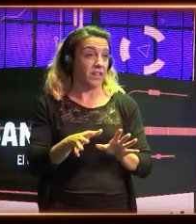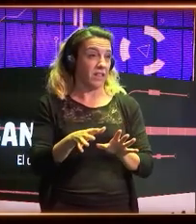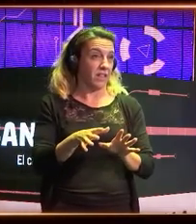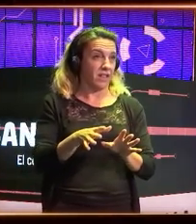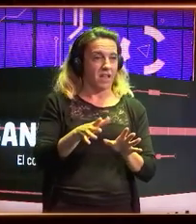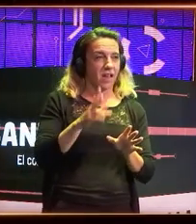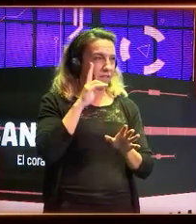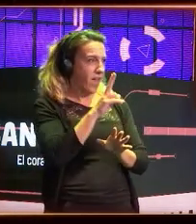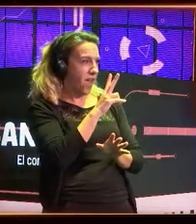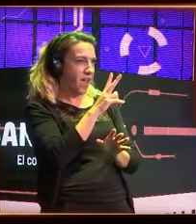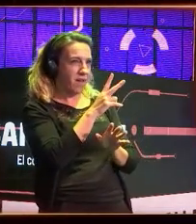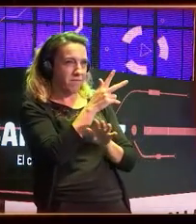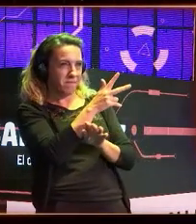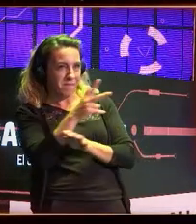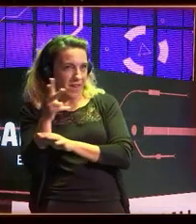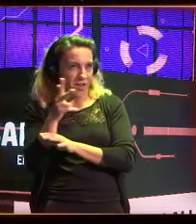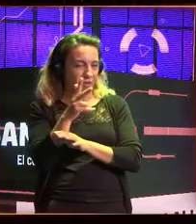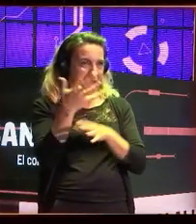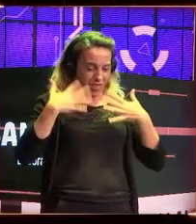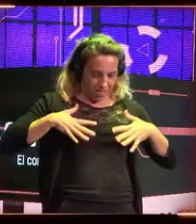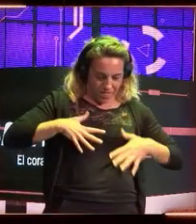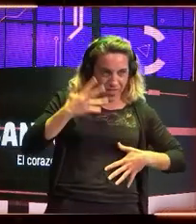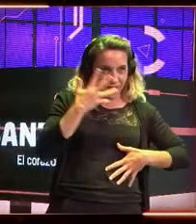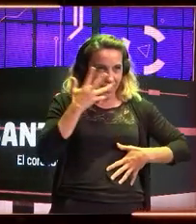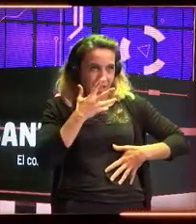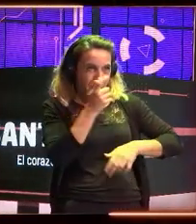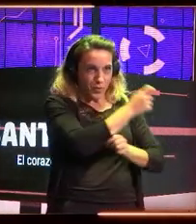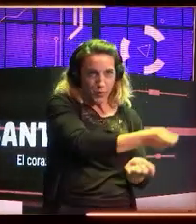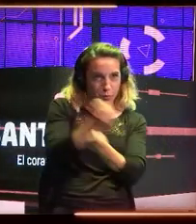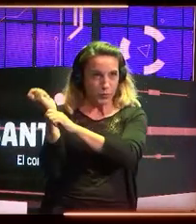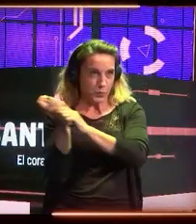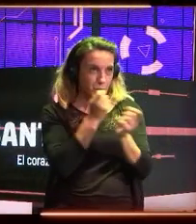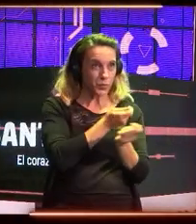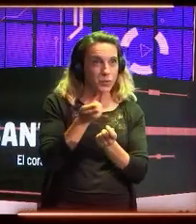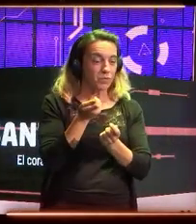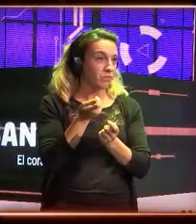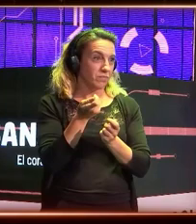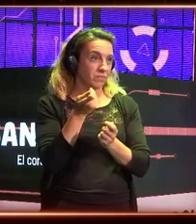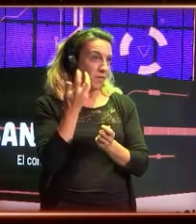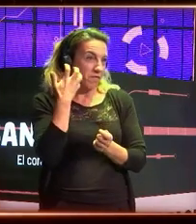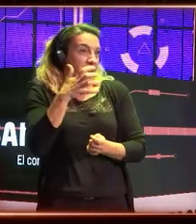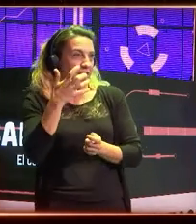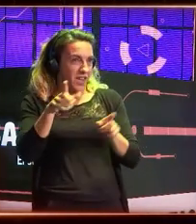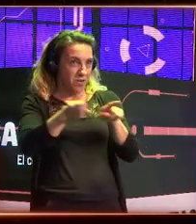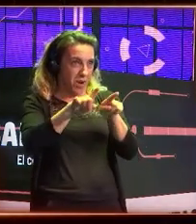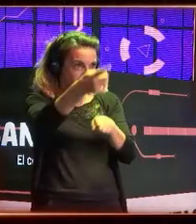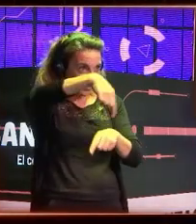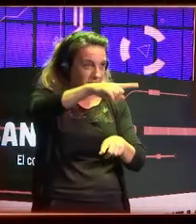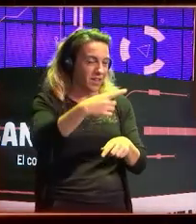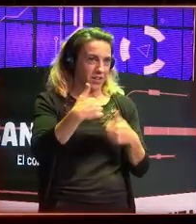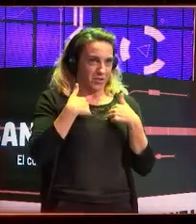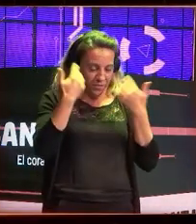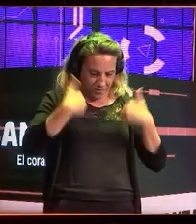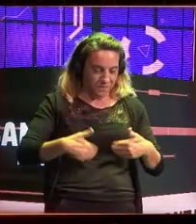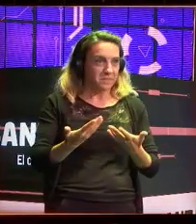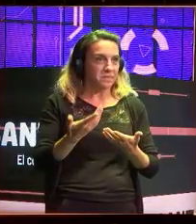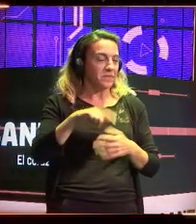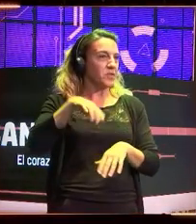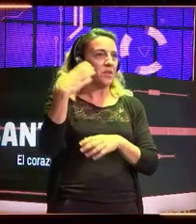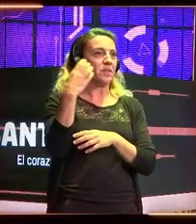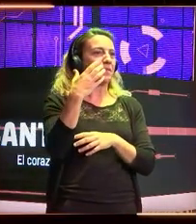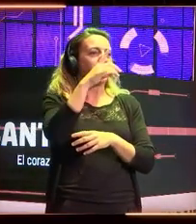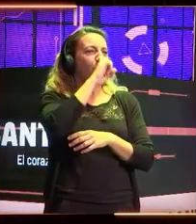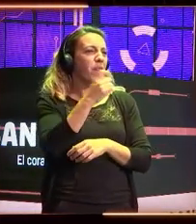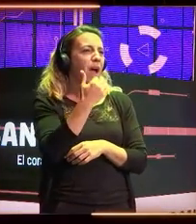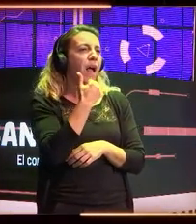ve Star Wars ahí y se disfraza de de yoda un friky como como como ustedes no Y como yo esto es mucho más verdad le recuerda